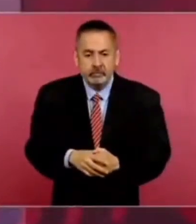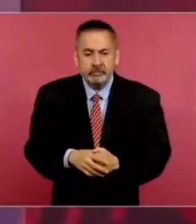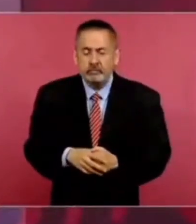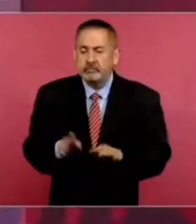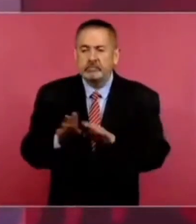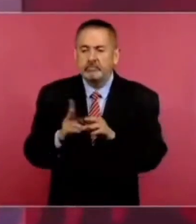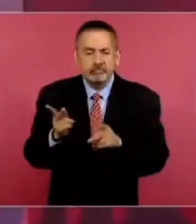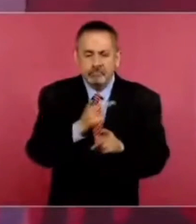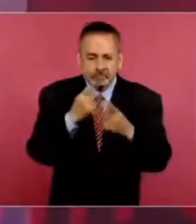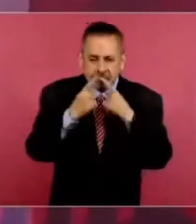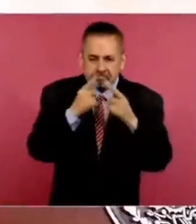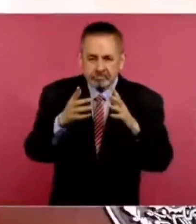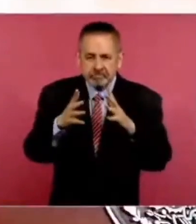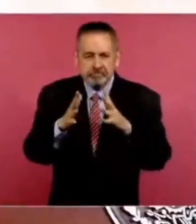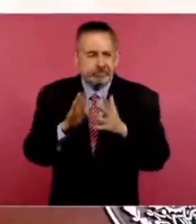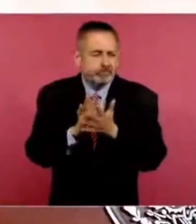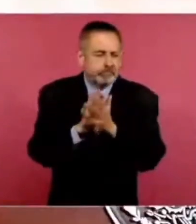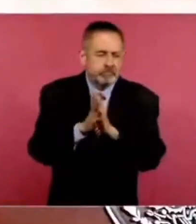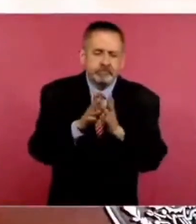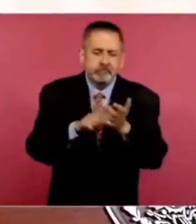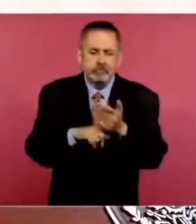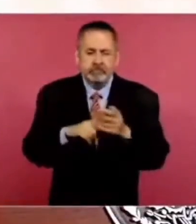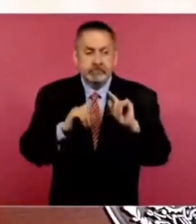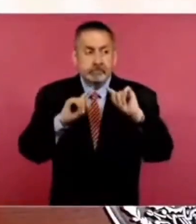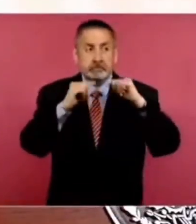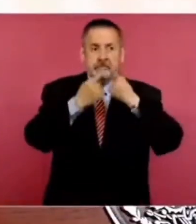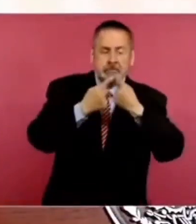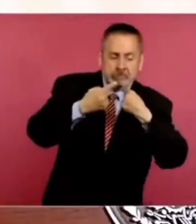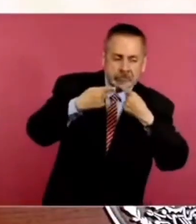uno de los enjuagues que hacían